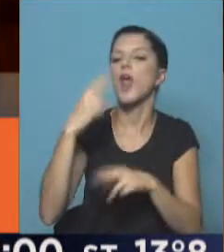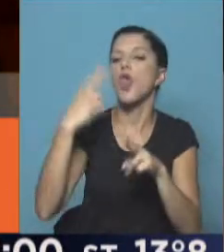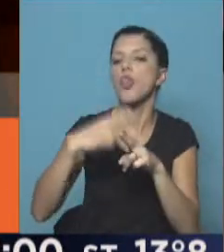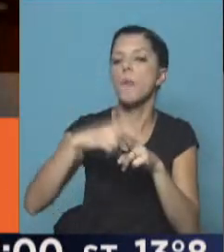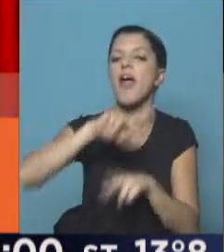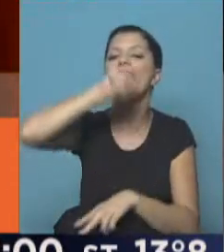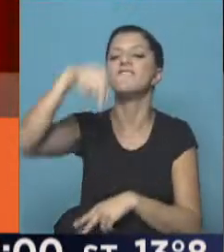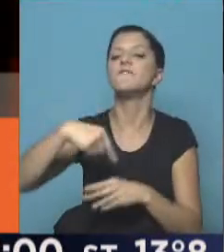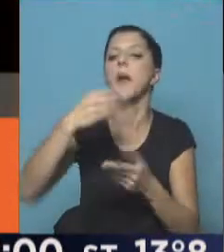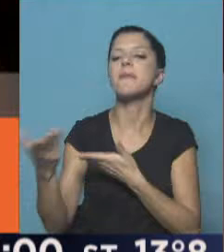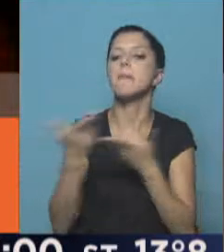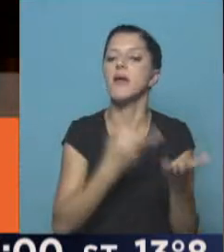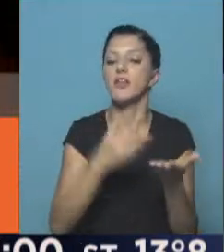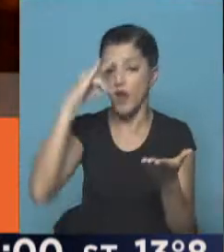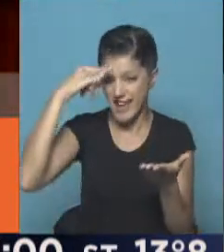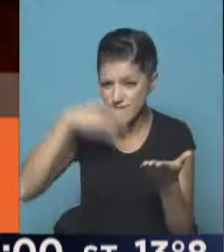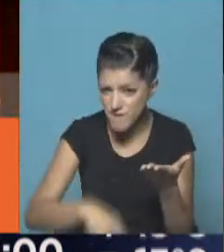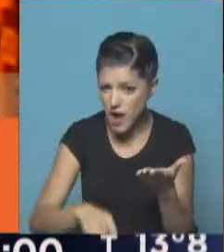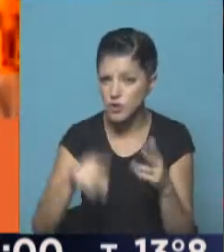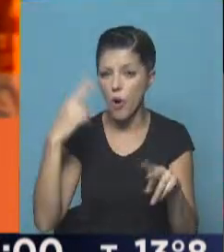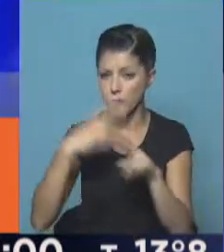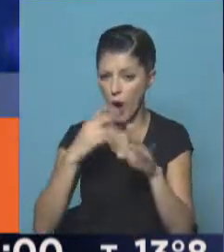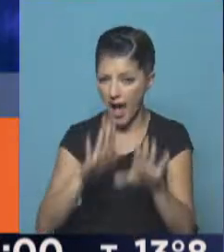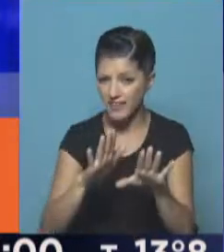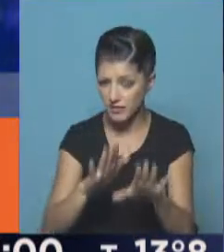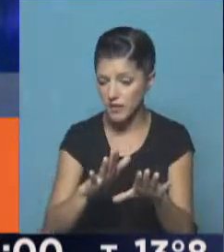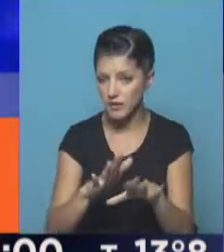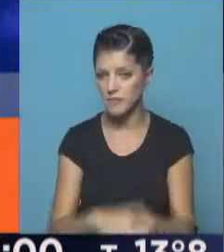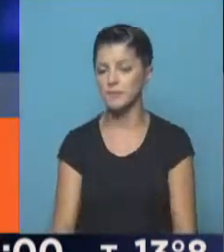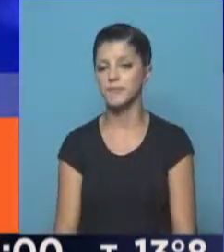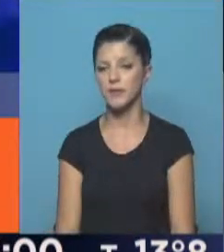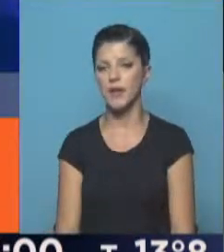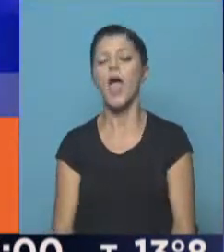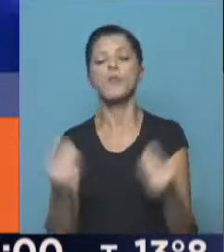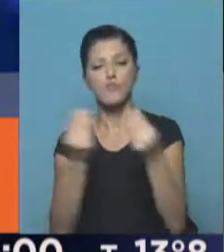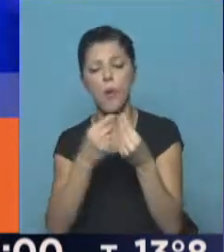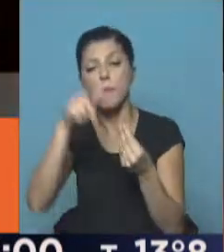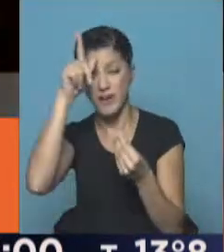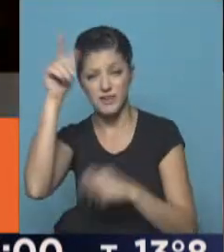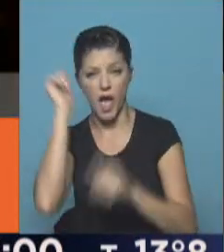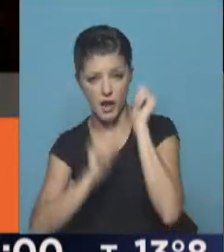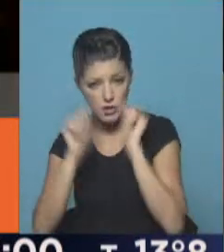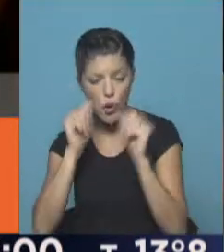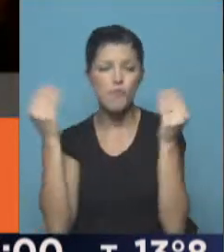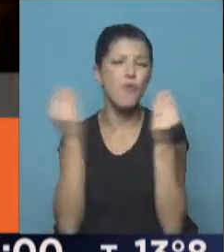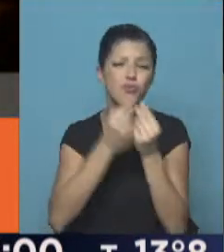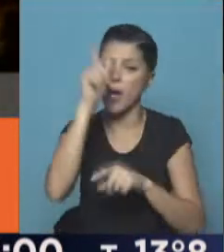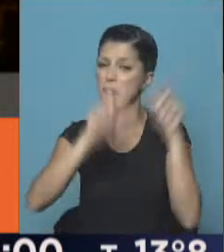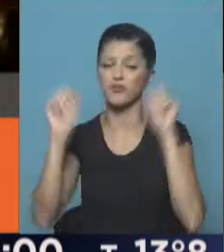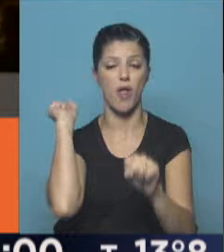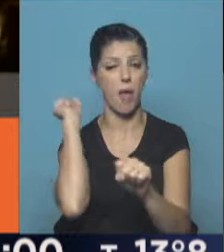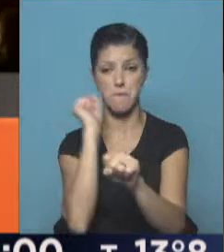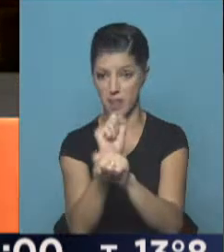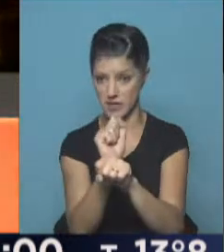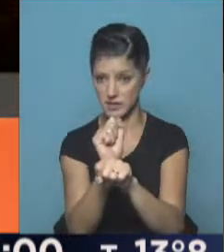marcha que convocaron o las protestas que convocaron. Policías heridos, muchos detenidos, decenas de detenidos.